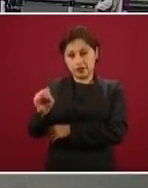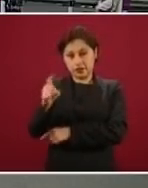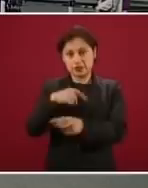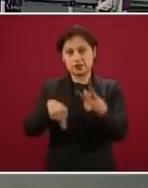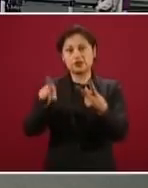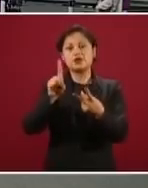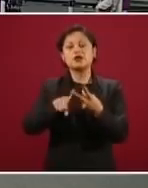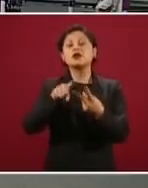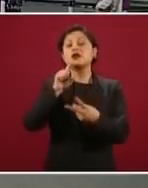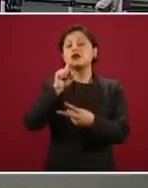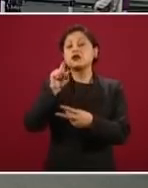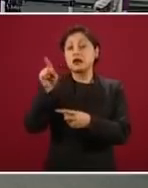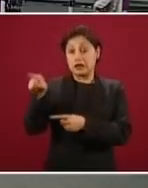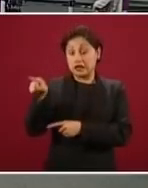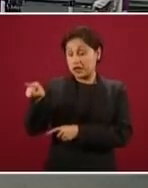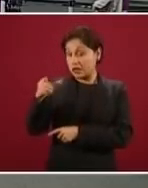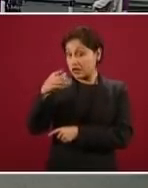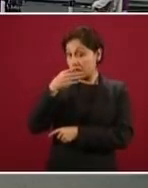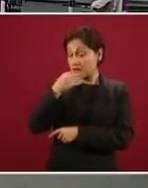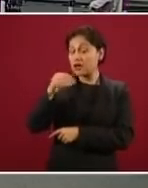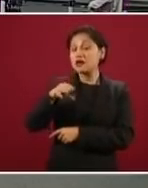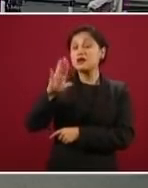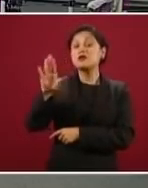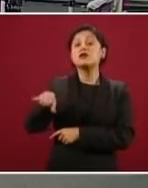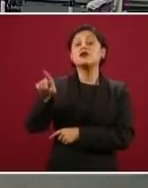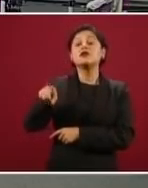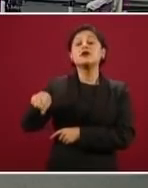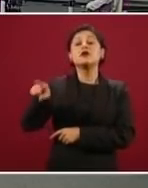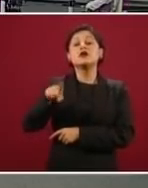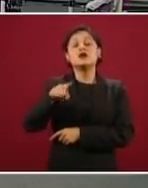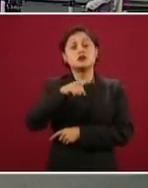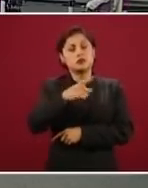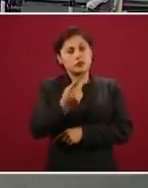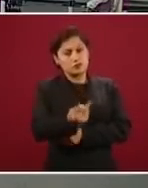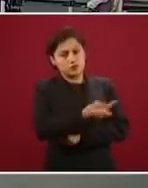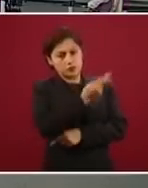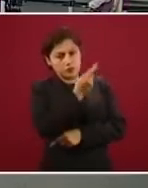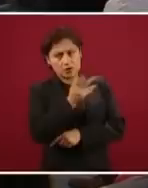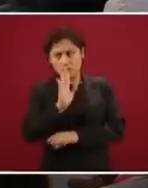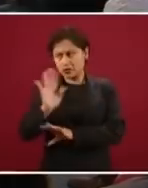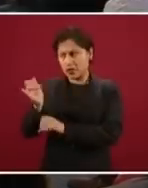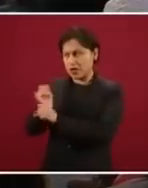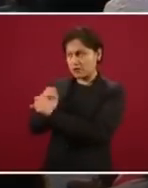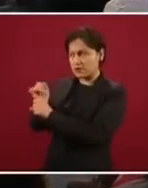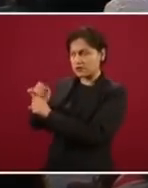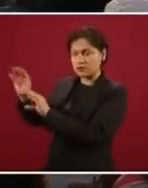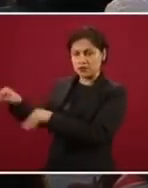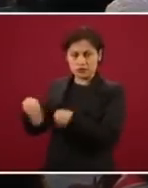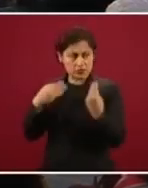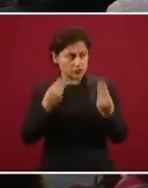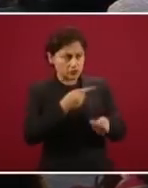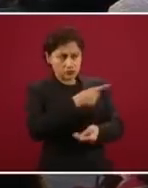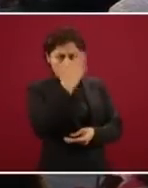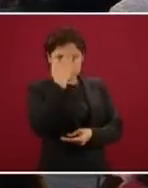y muerte si tiene usted algún avance en la investigación si le han reportado algo aquí